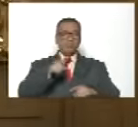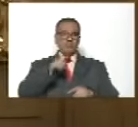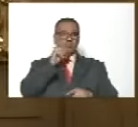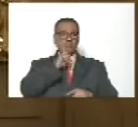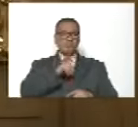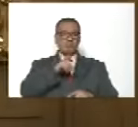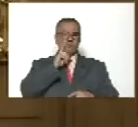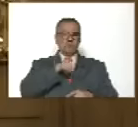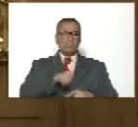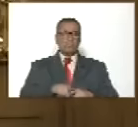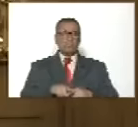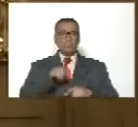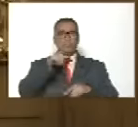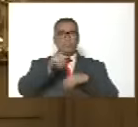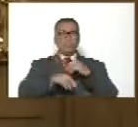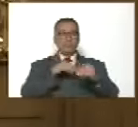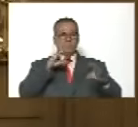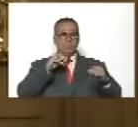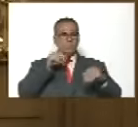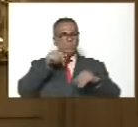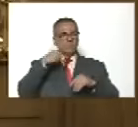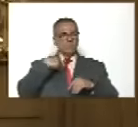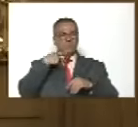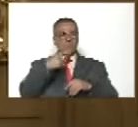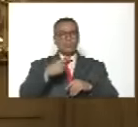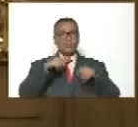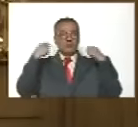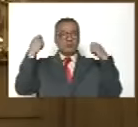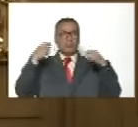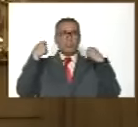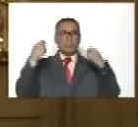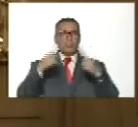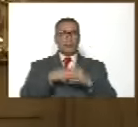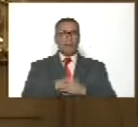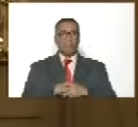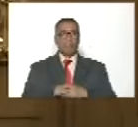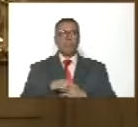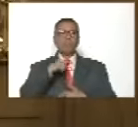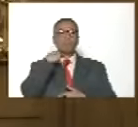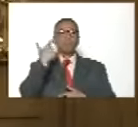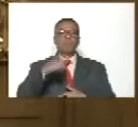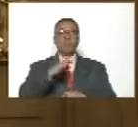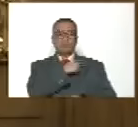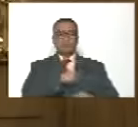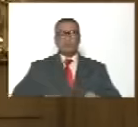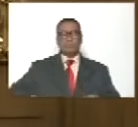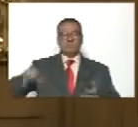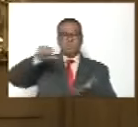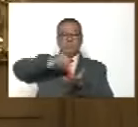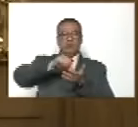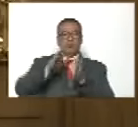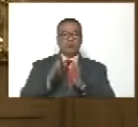fascismo, declaraba prácticamente celebrando la muerte del presidente iraní.